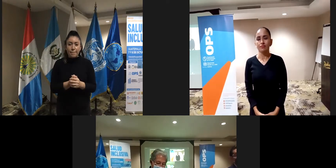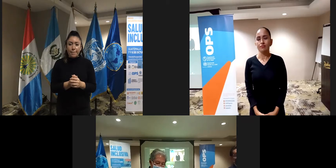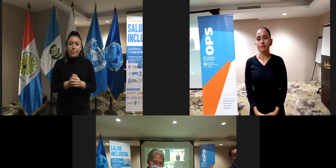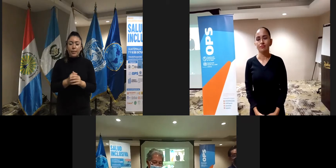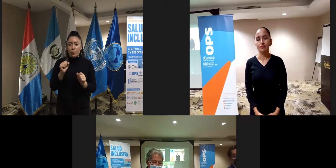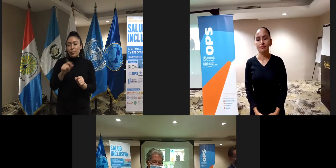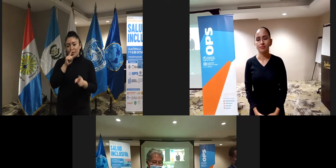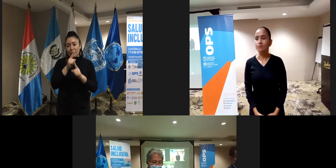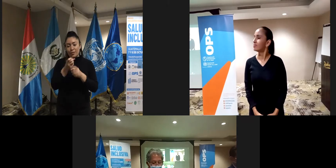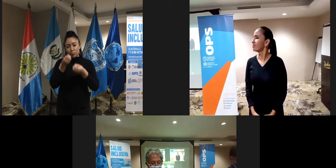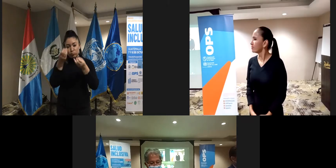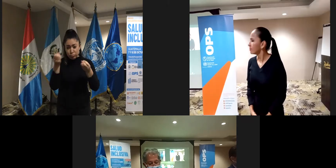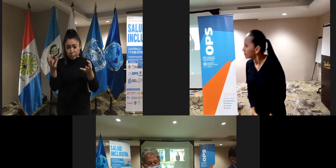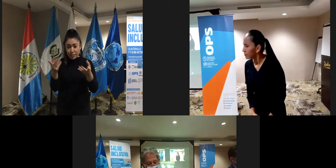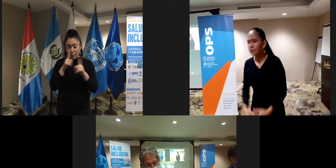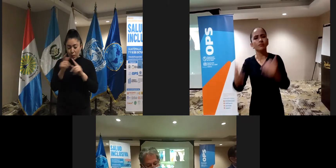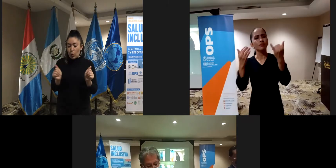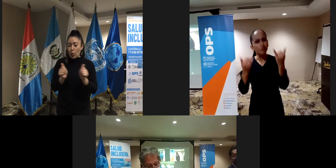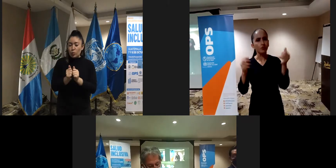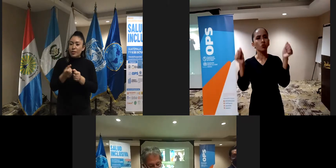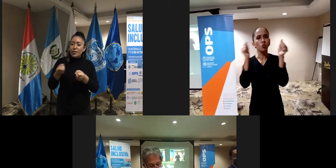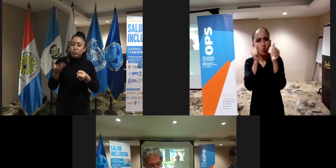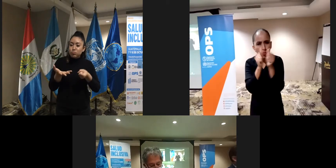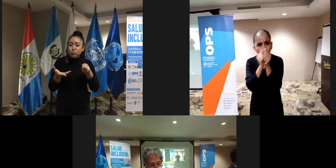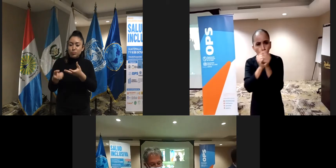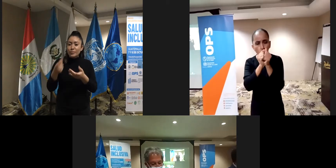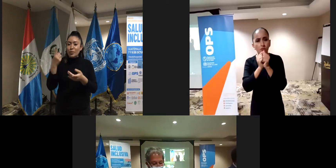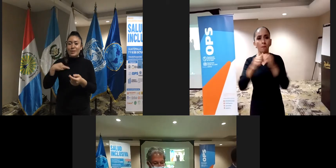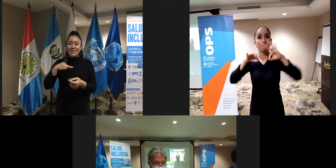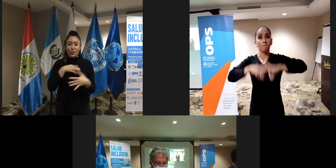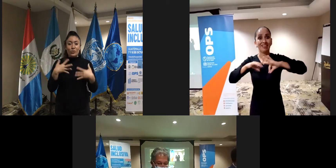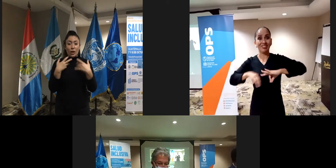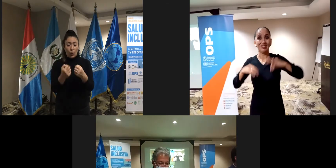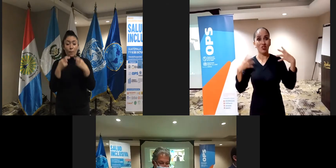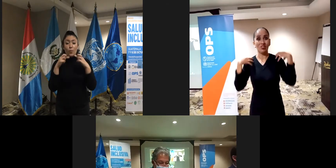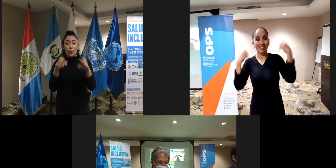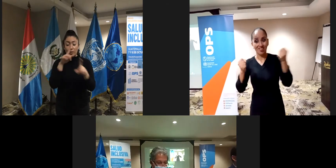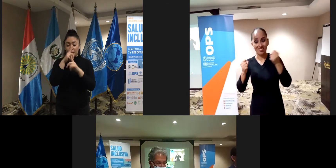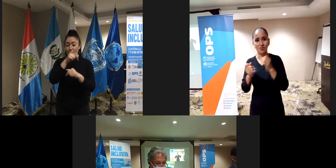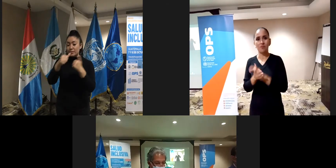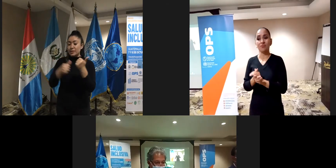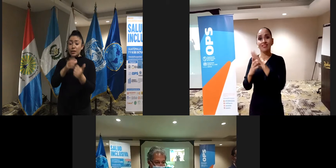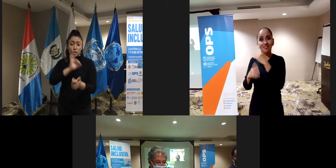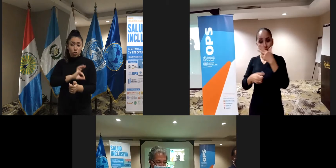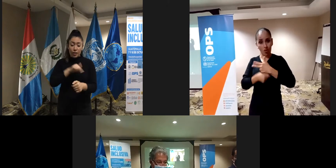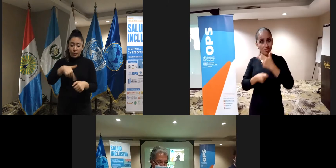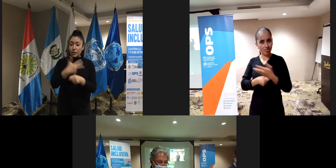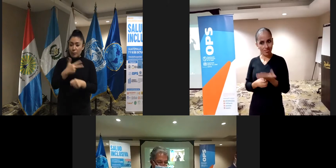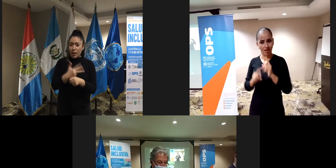identificar, ¿verdad? El conjunto de atribuciones que el Ministerio de Salud Pública y Asistencia Social en Guatemala